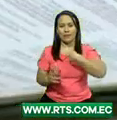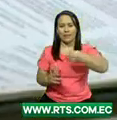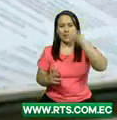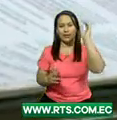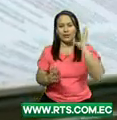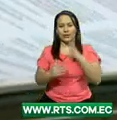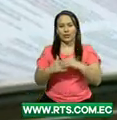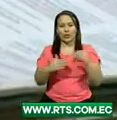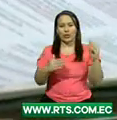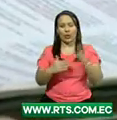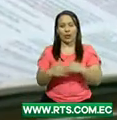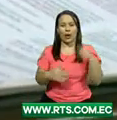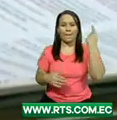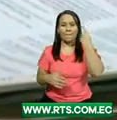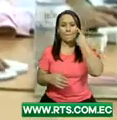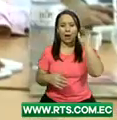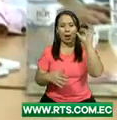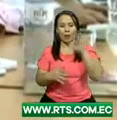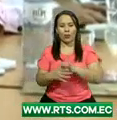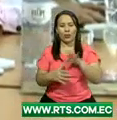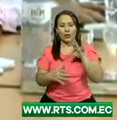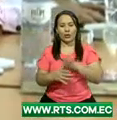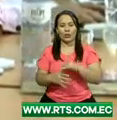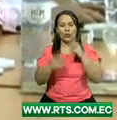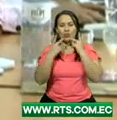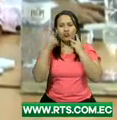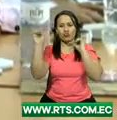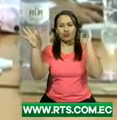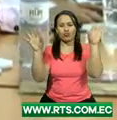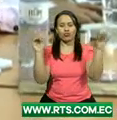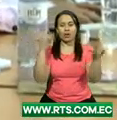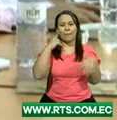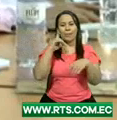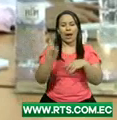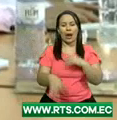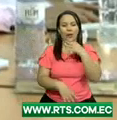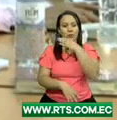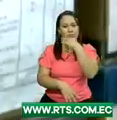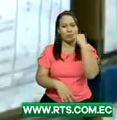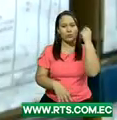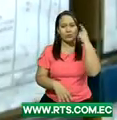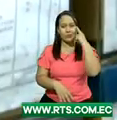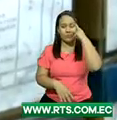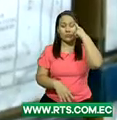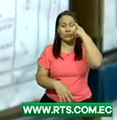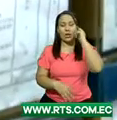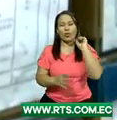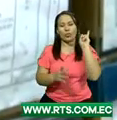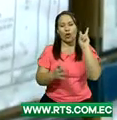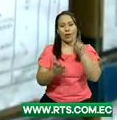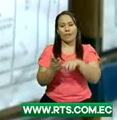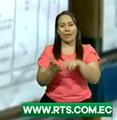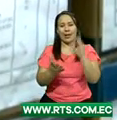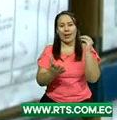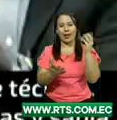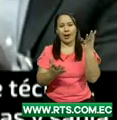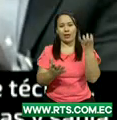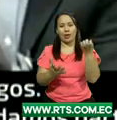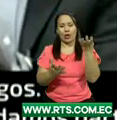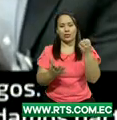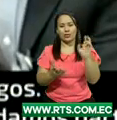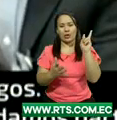campaña para la elección presidencial y en el 2014 para las seccionales 2.5 millones de dólares